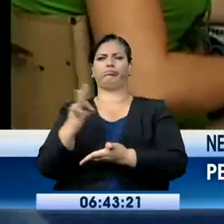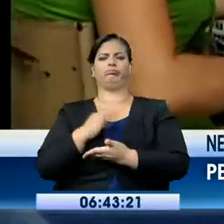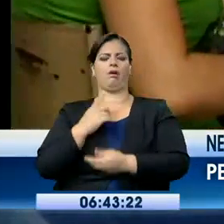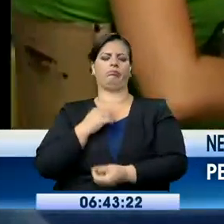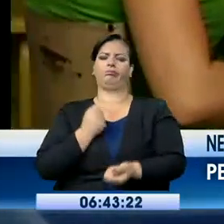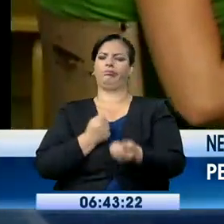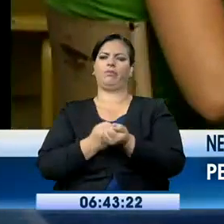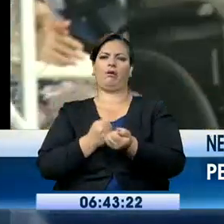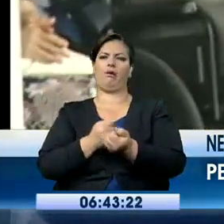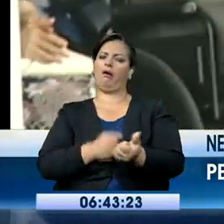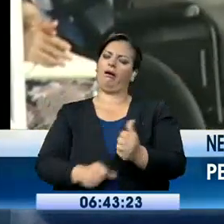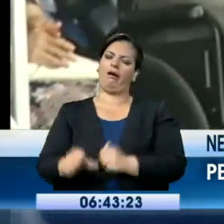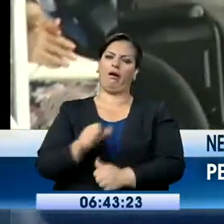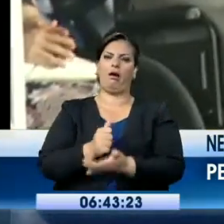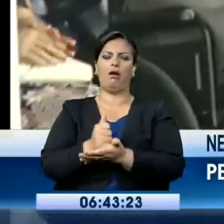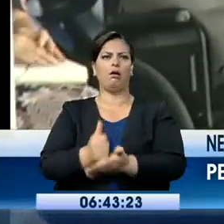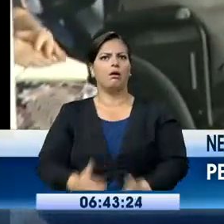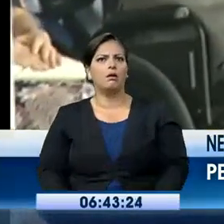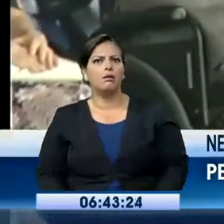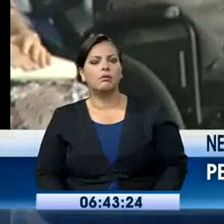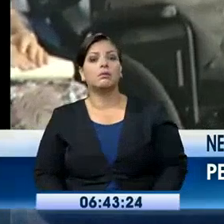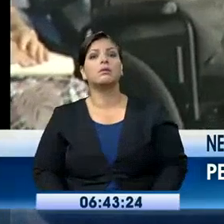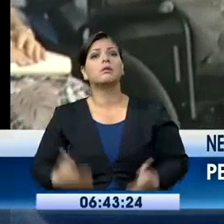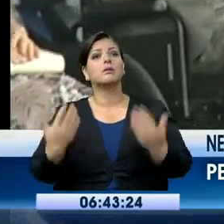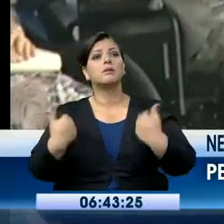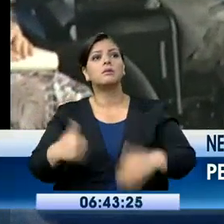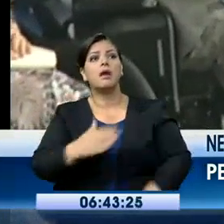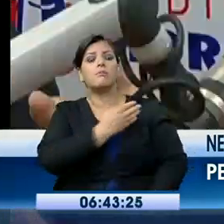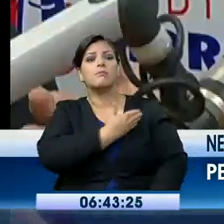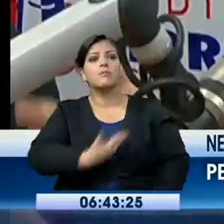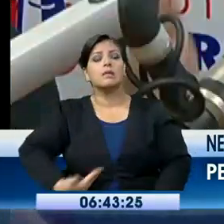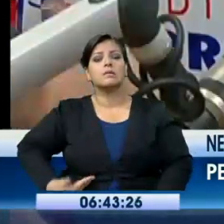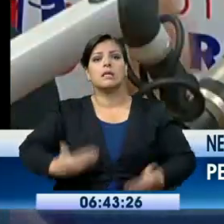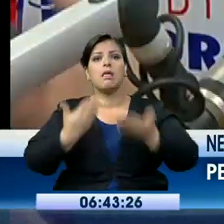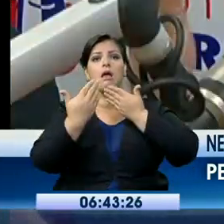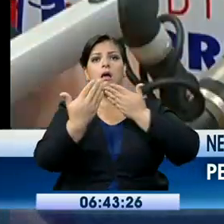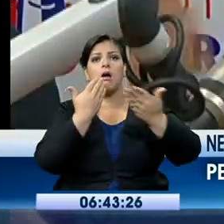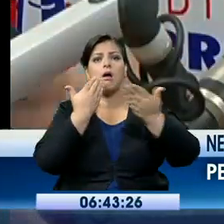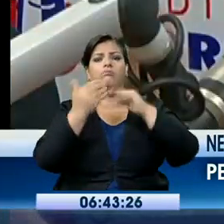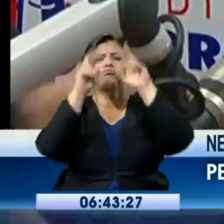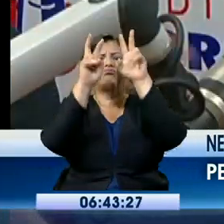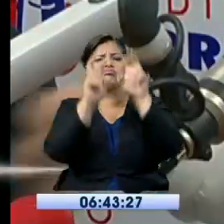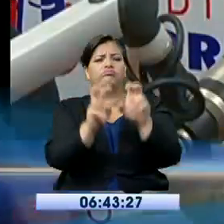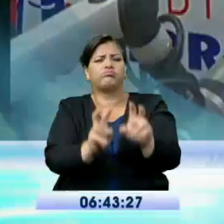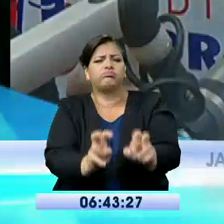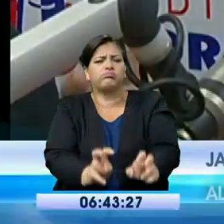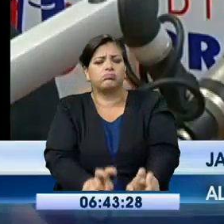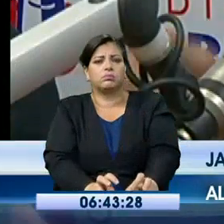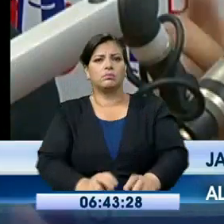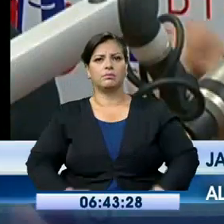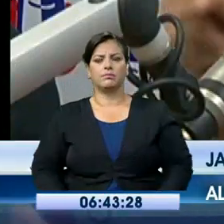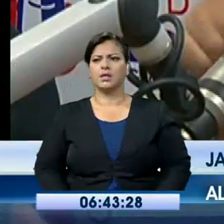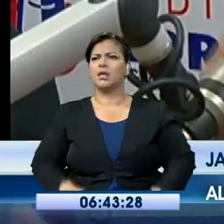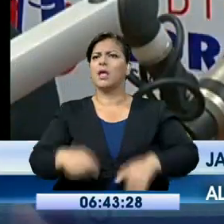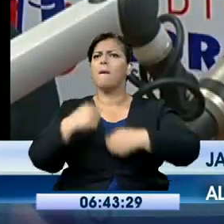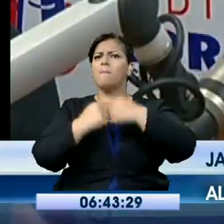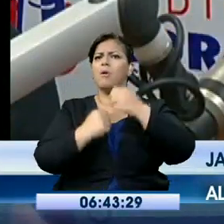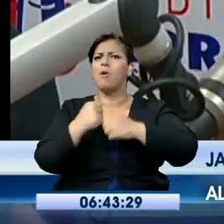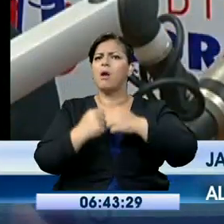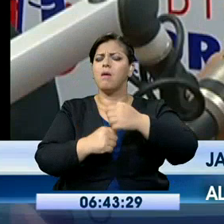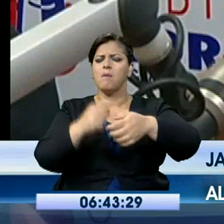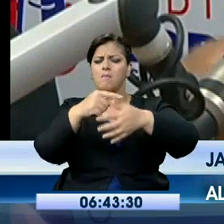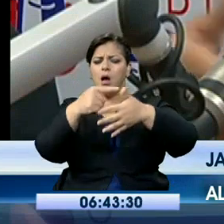esos temas también los conversó con el presidente de la República, Lenín Moreno. Hay muchas cosas más que hay que resolver y que pueden